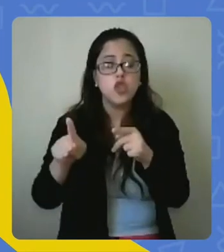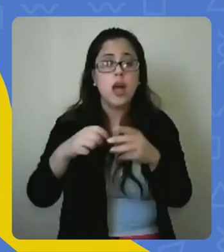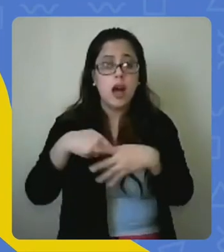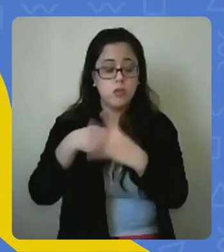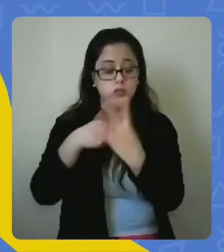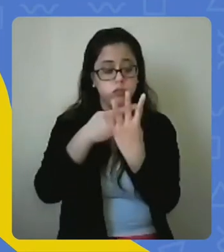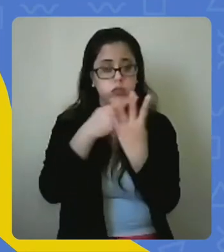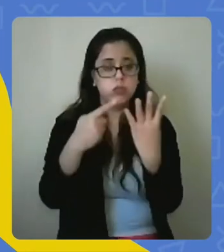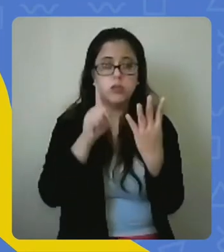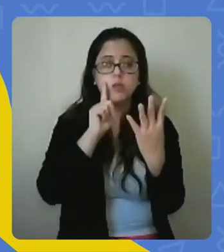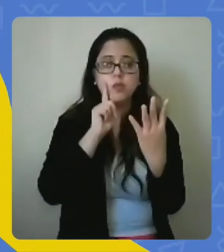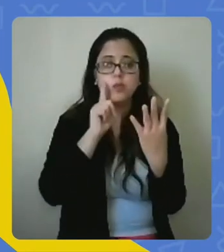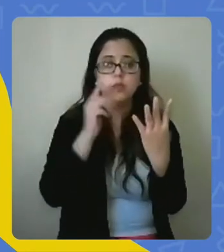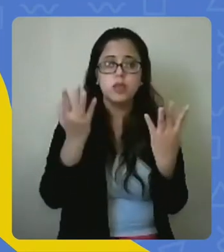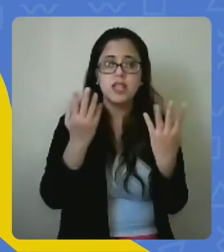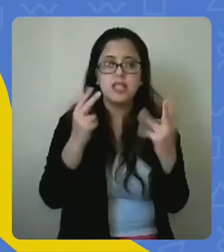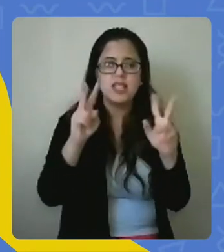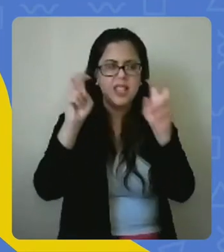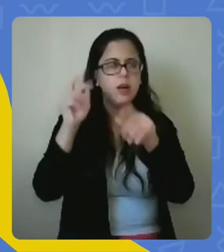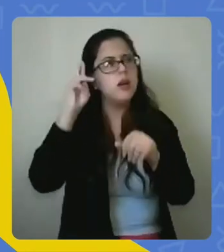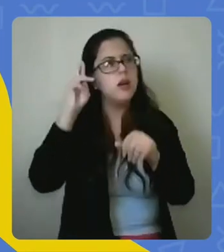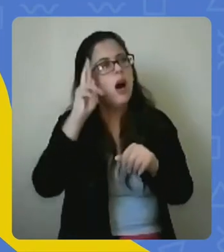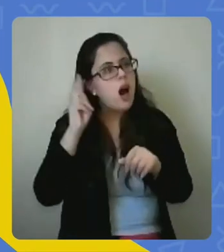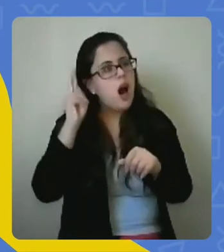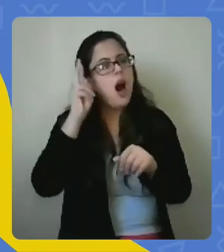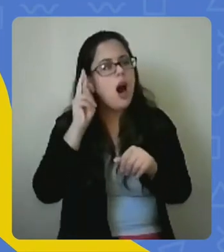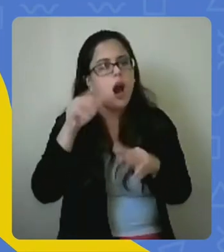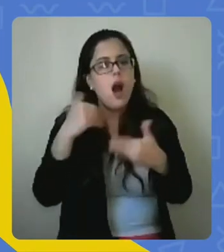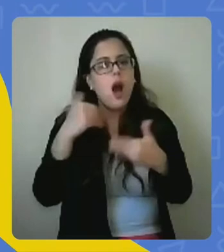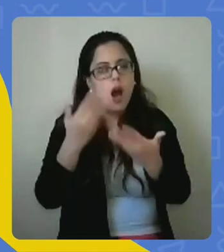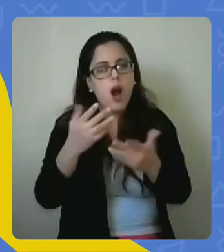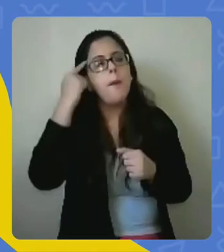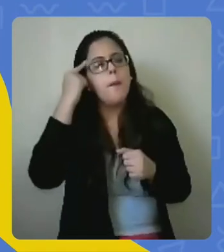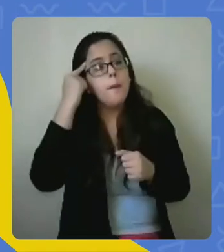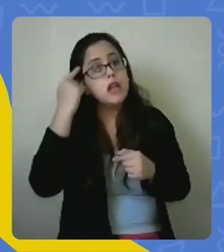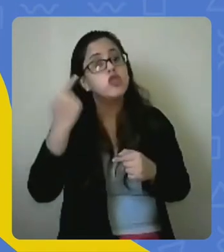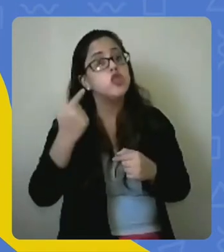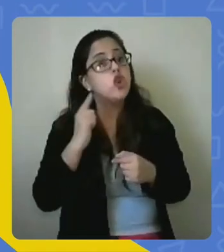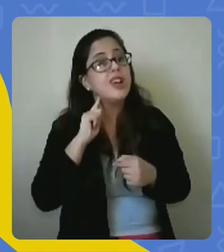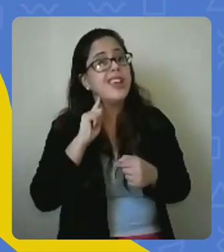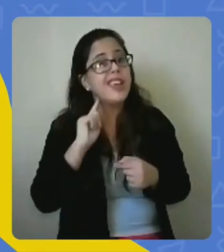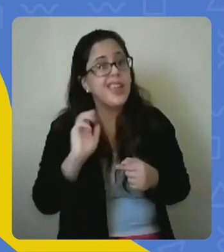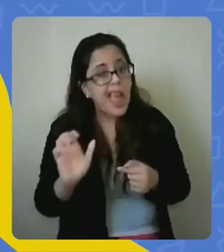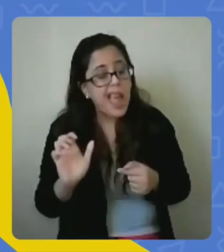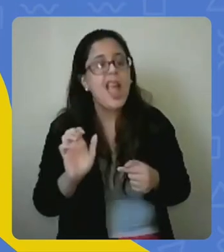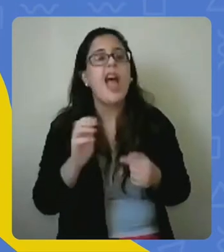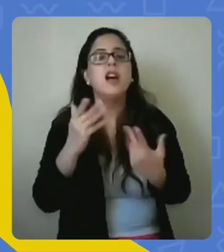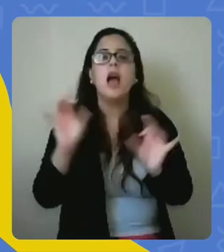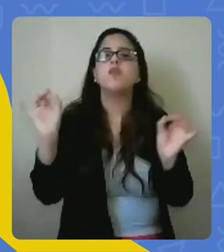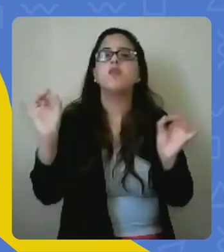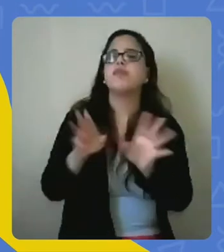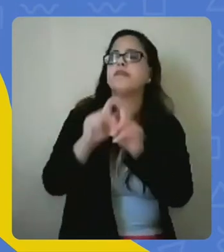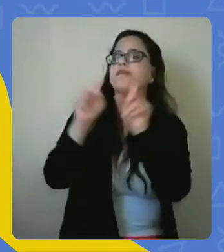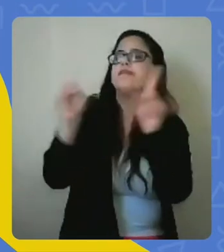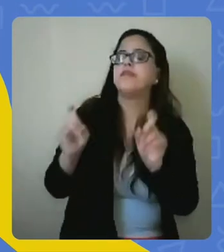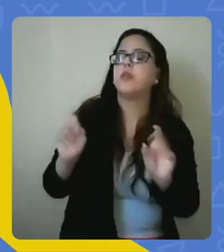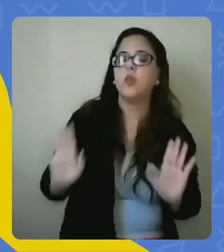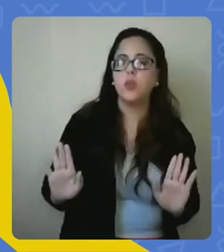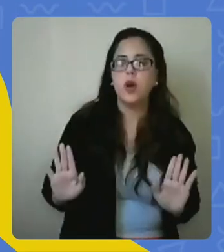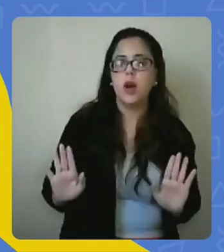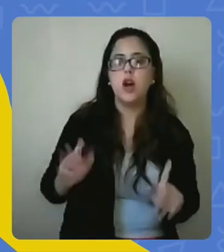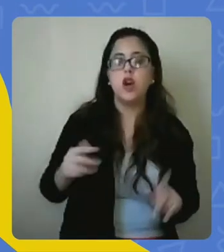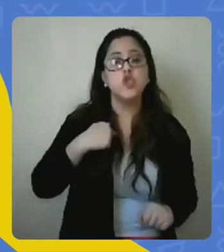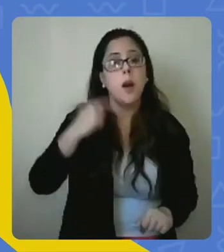que tienen más que ver con la reflexión, entonces hablan de pienso que, y podemos preguntarle, por ejemplo, pienso que